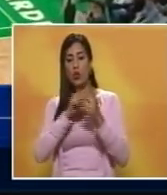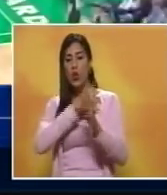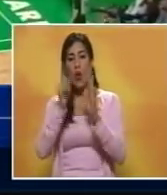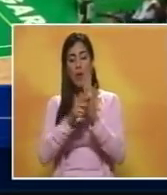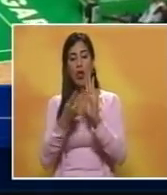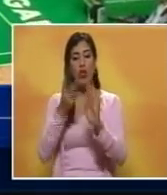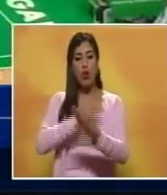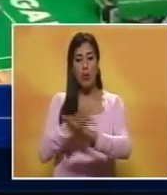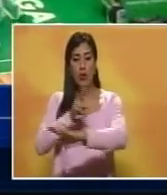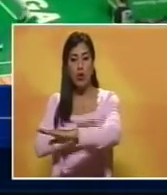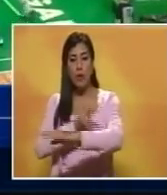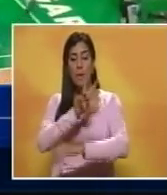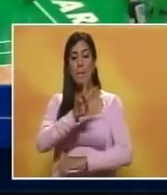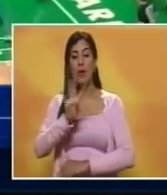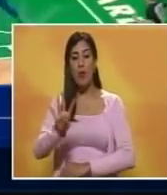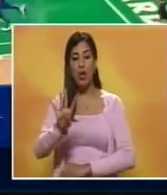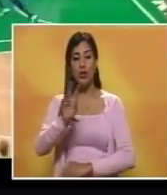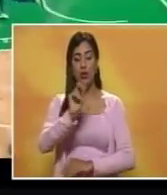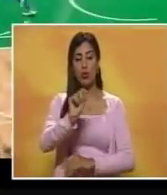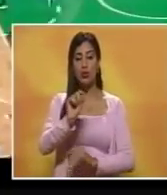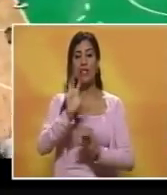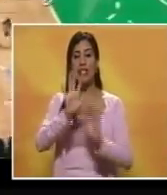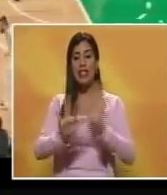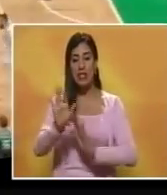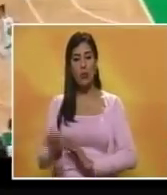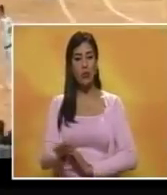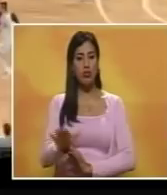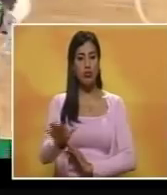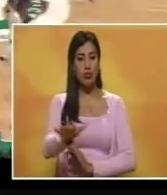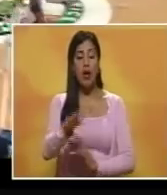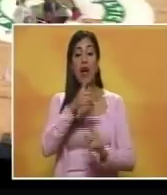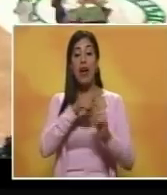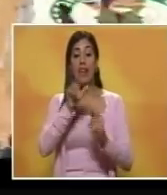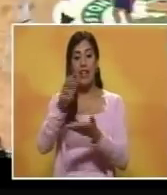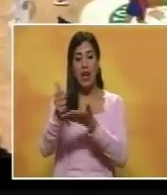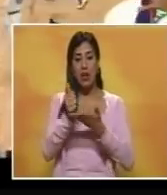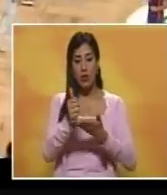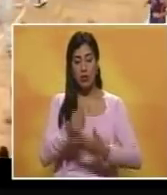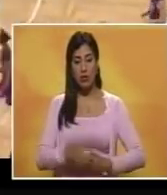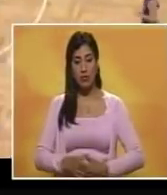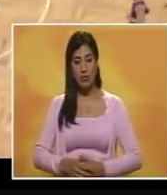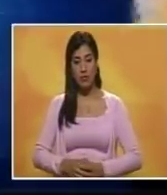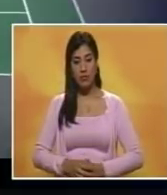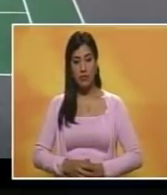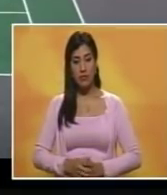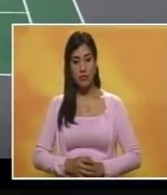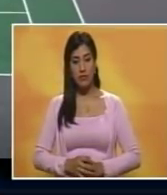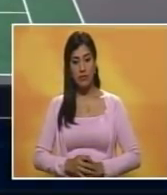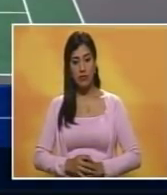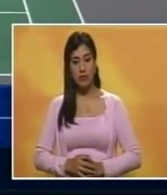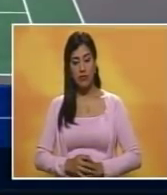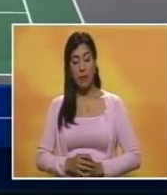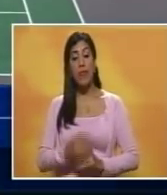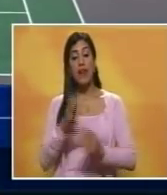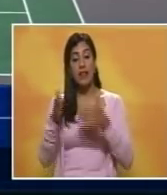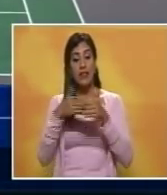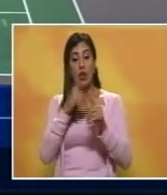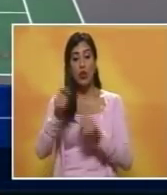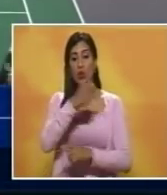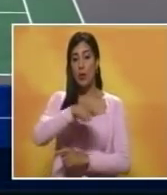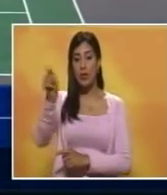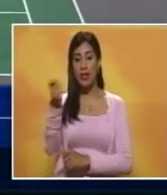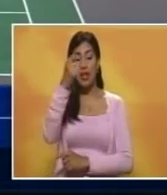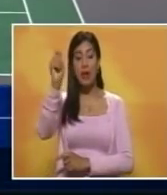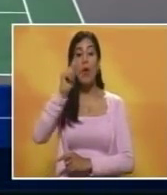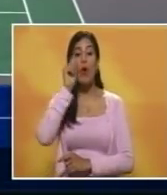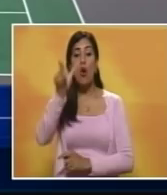un doble-doble con 24 puntos y 15 rebotes, además de 3 asistencias. Y cerramos con tenis porque el